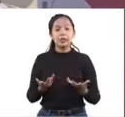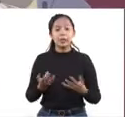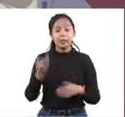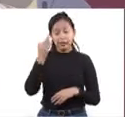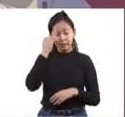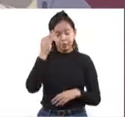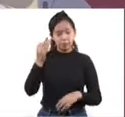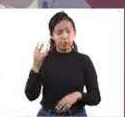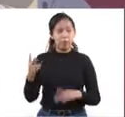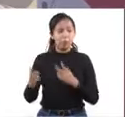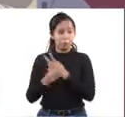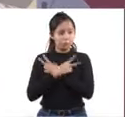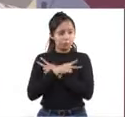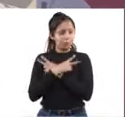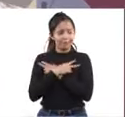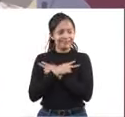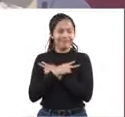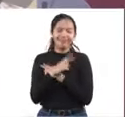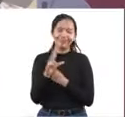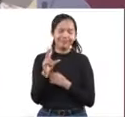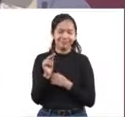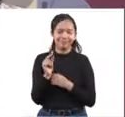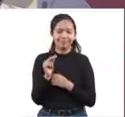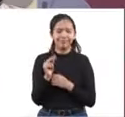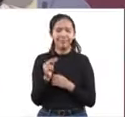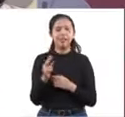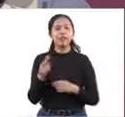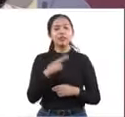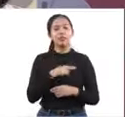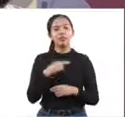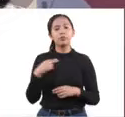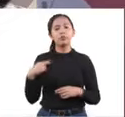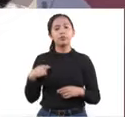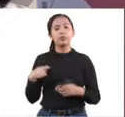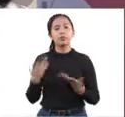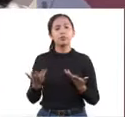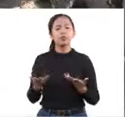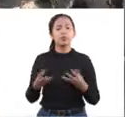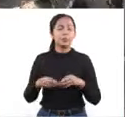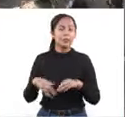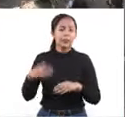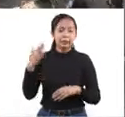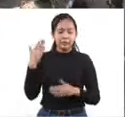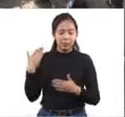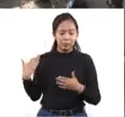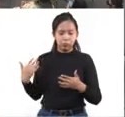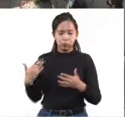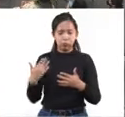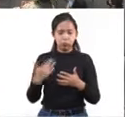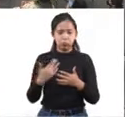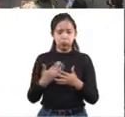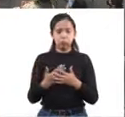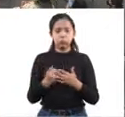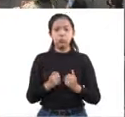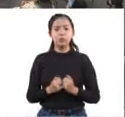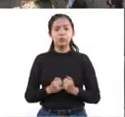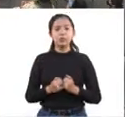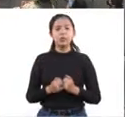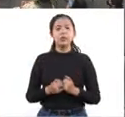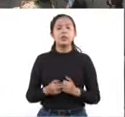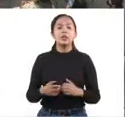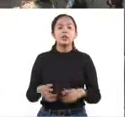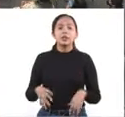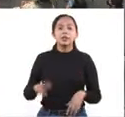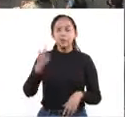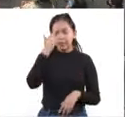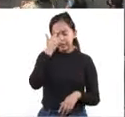vacaciones para nosotros, sino que hemos aplicado desde mucho tiempo, tenemos que tener una razón para venir, y